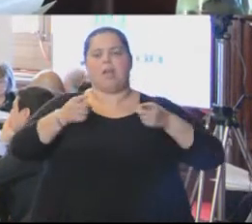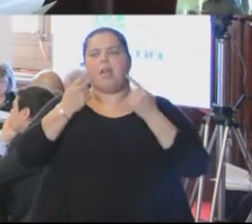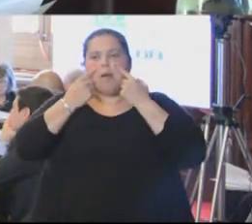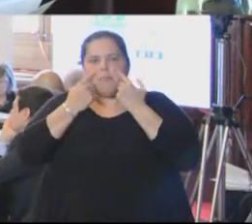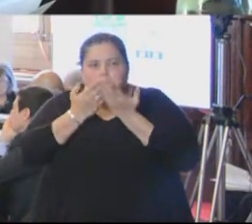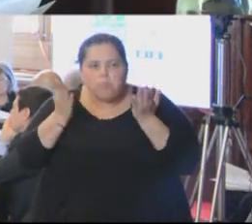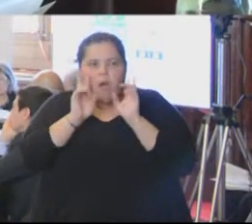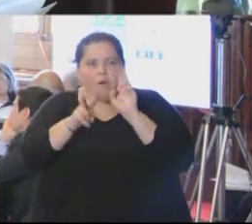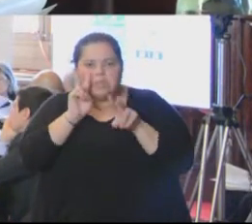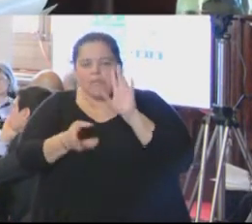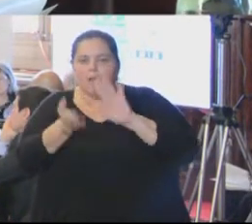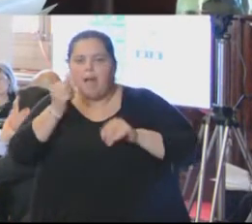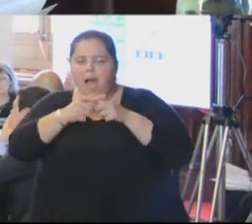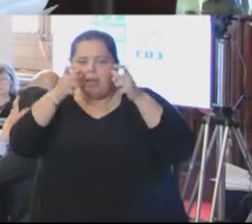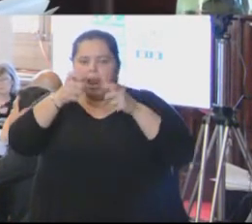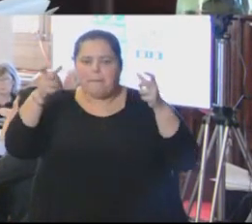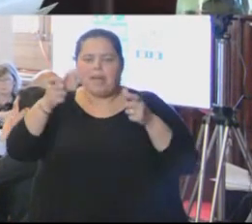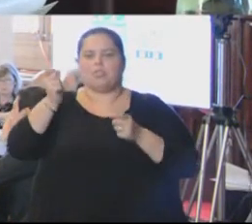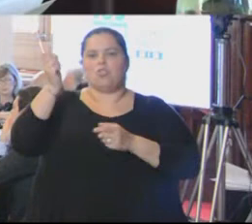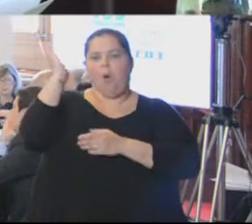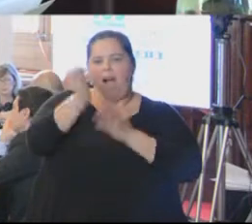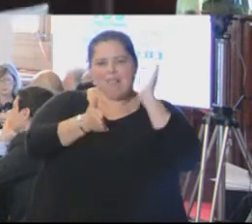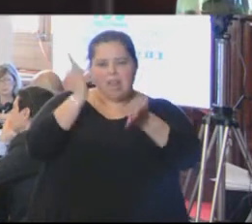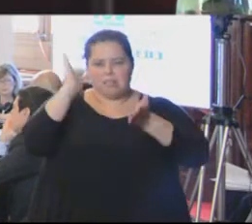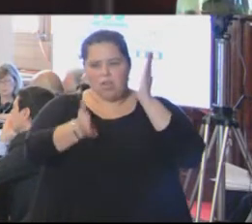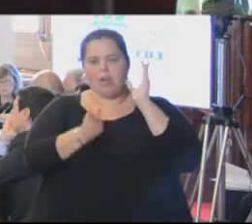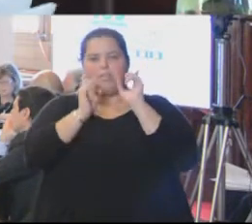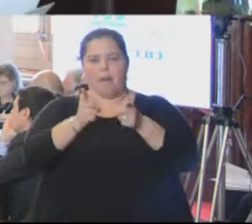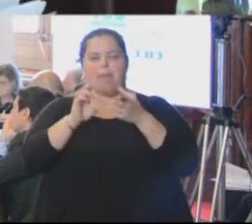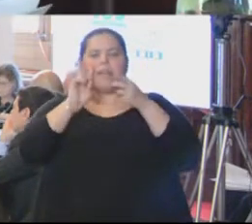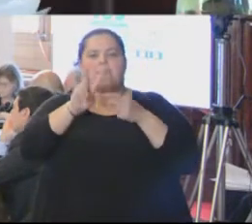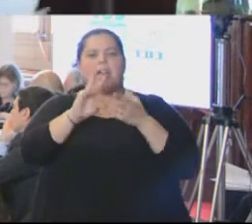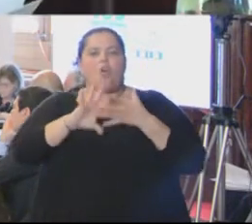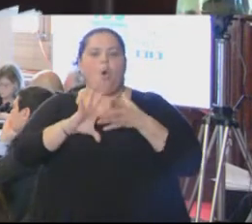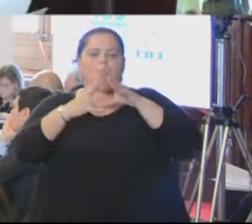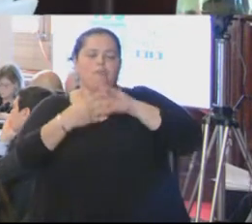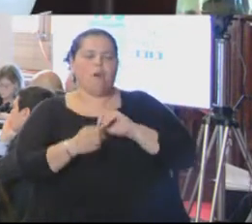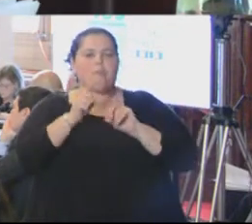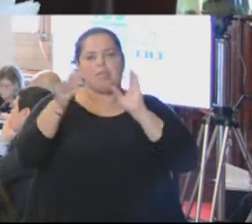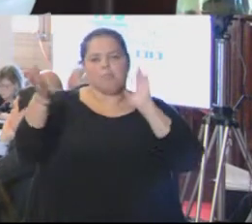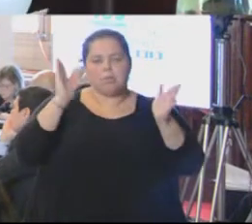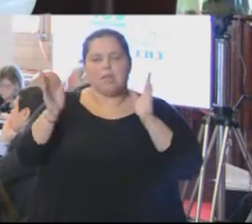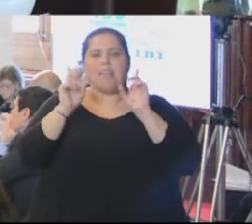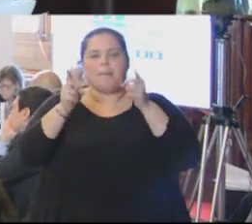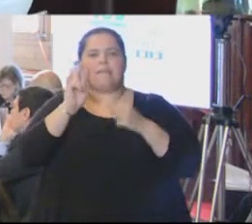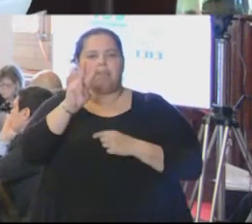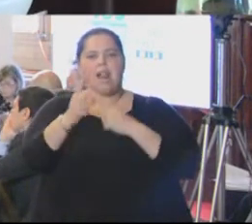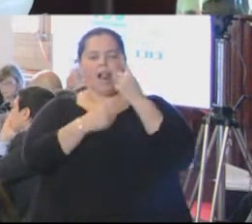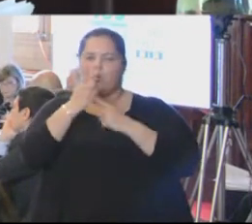y señalar algunos patrones de persecución y agresión, identificar algunos presuntos responsables.